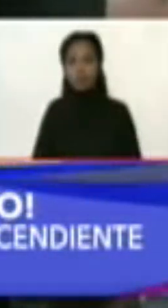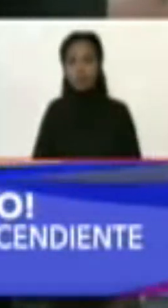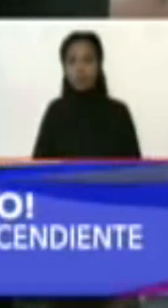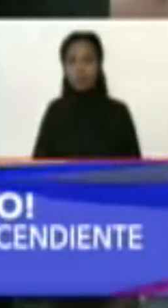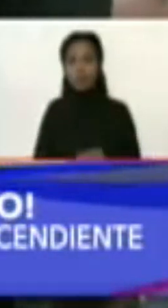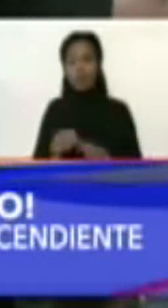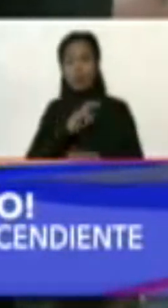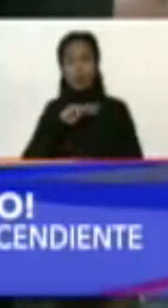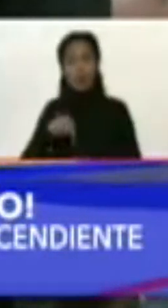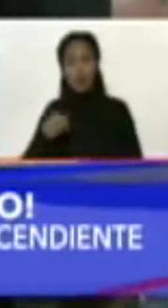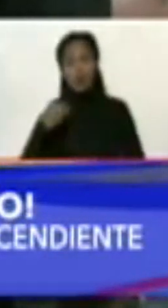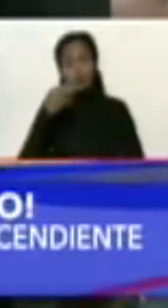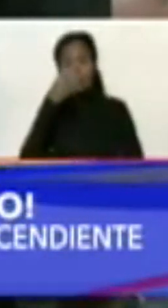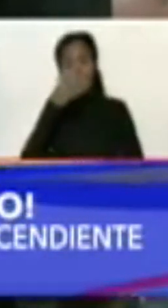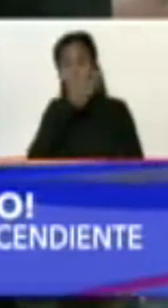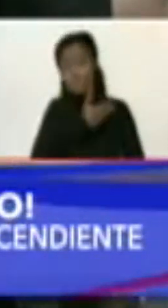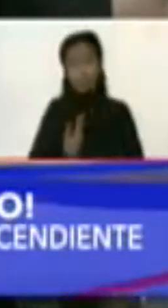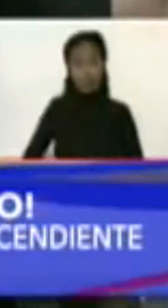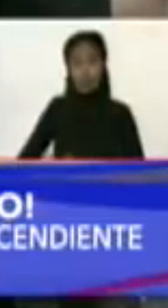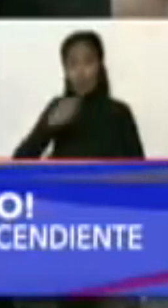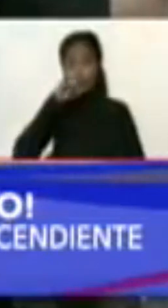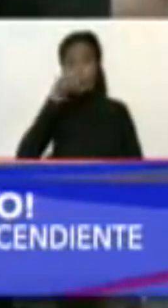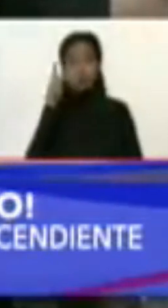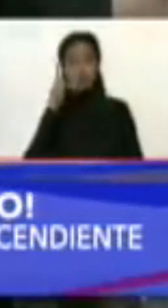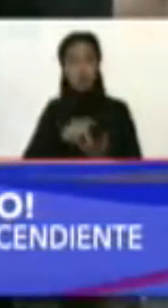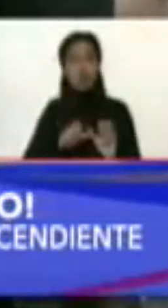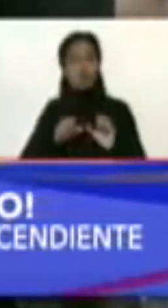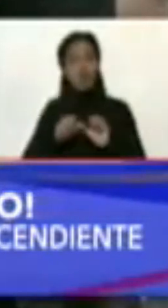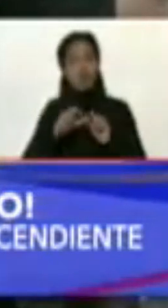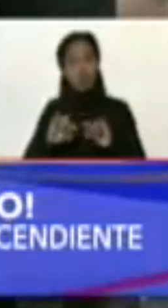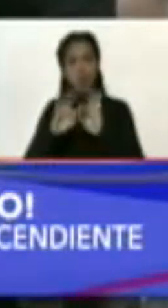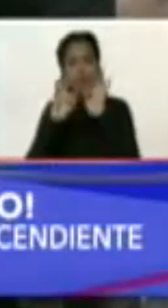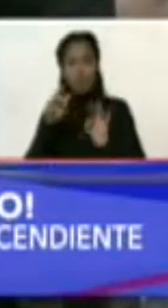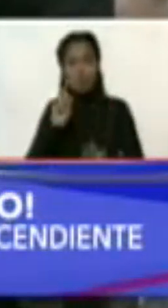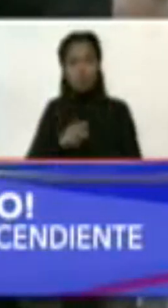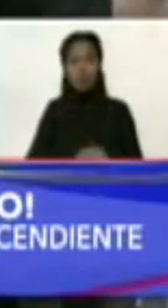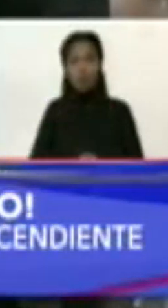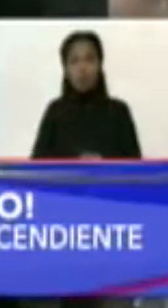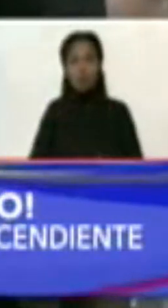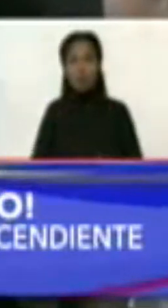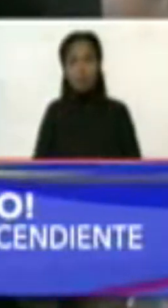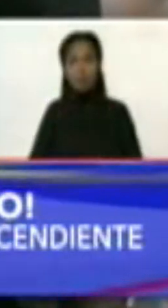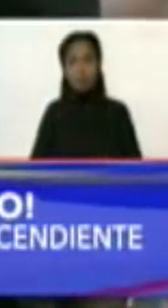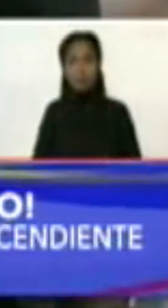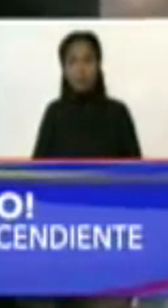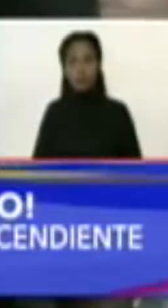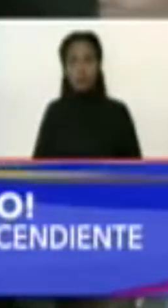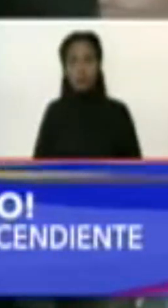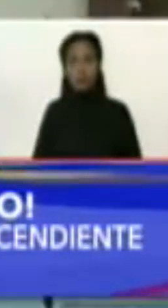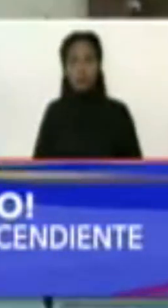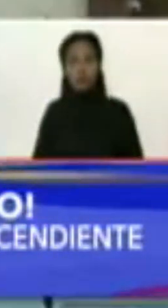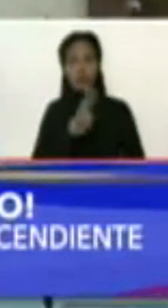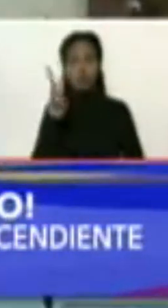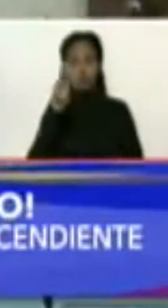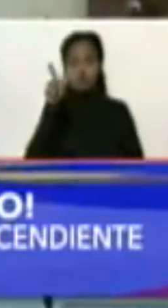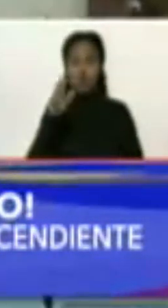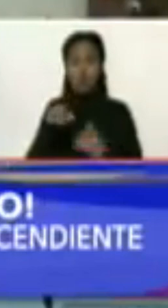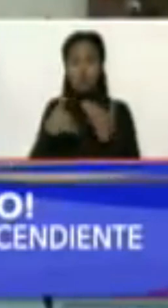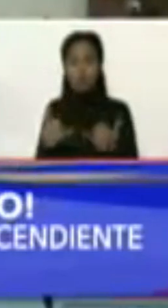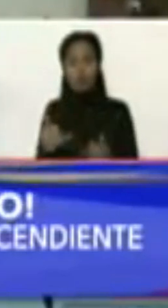Nuestro presidente Maduro está allí firmemente para liberar el pueblo venezolano.